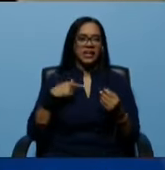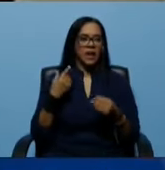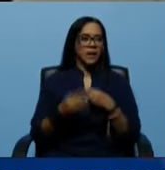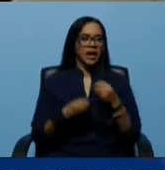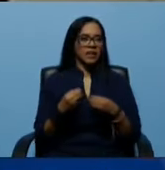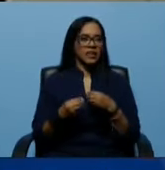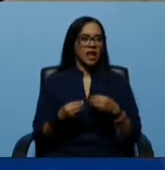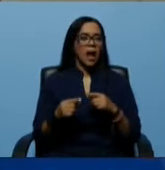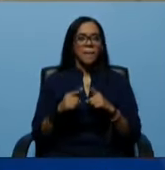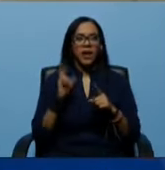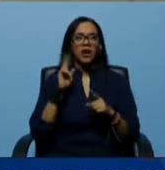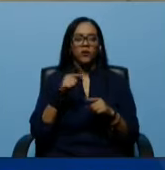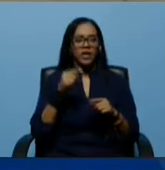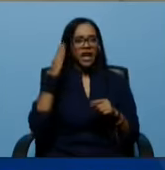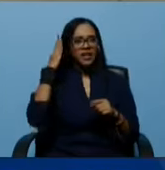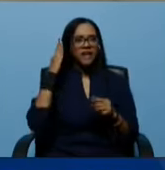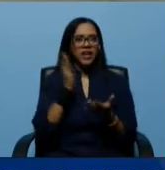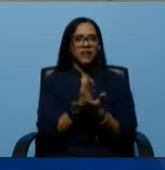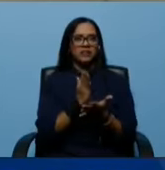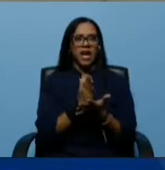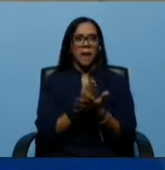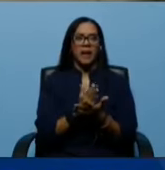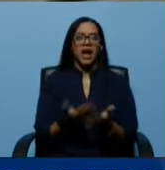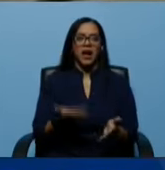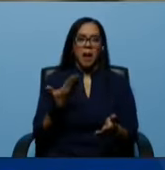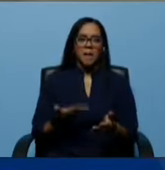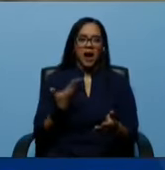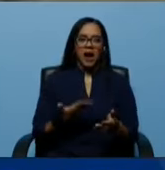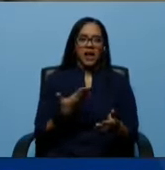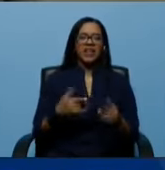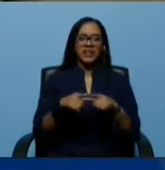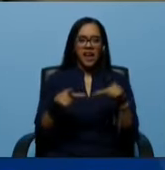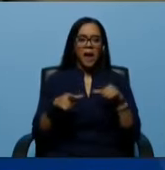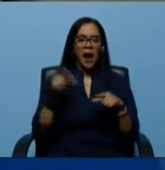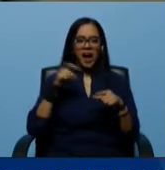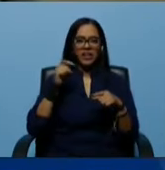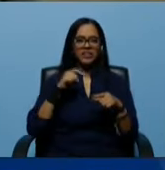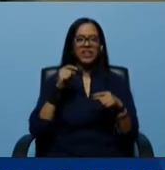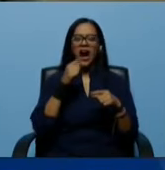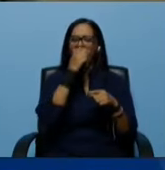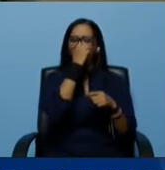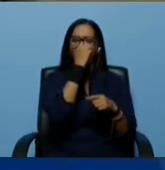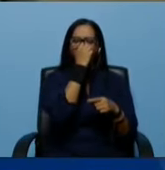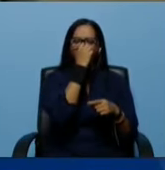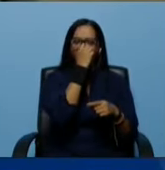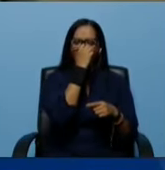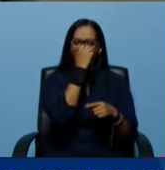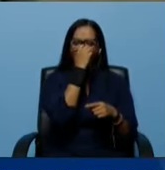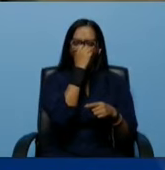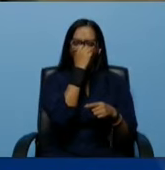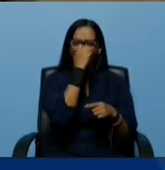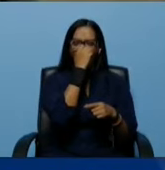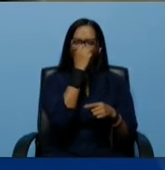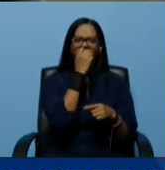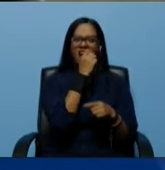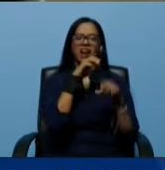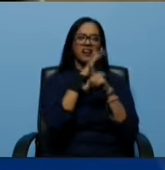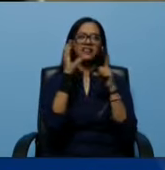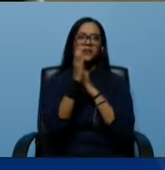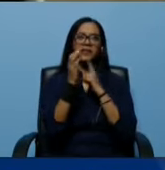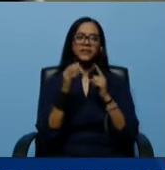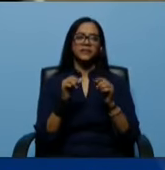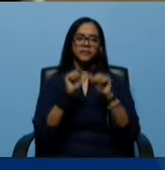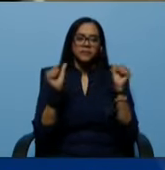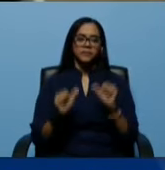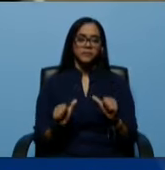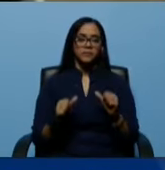hacer, pero que usted ha sabido siempre darle la importancia y el lugar que se merece la cultura y el arte, y por eso aquí